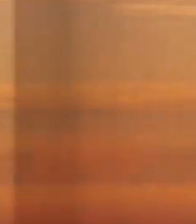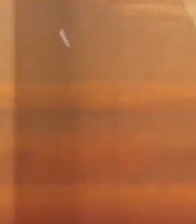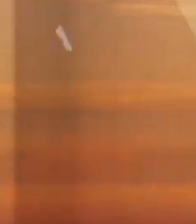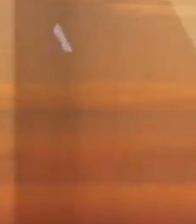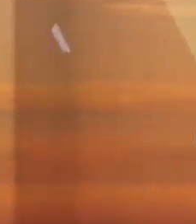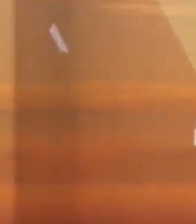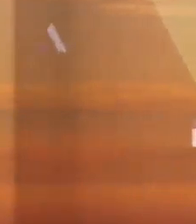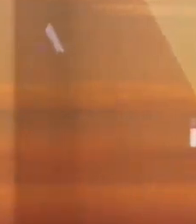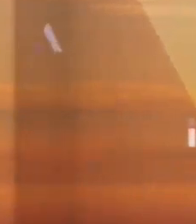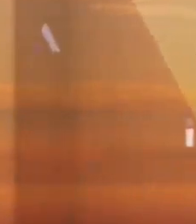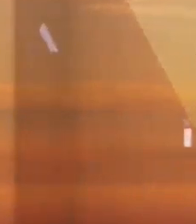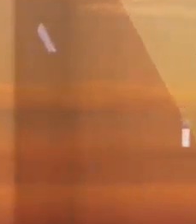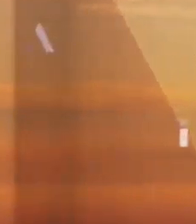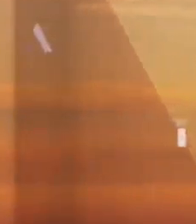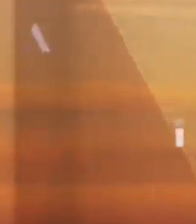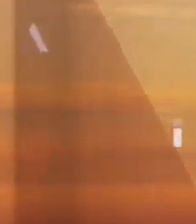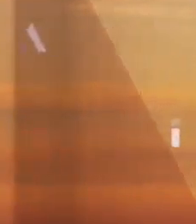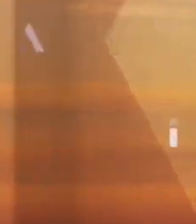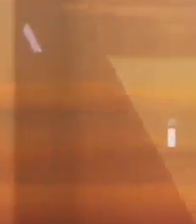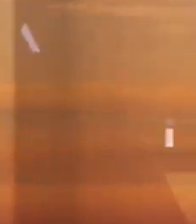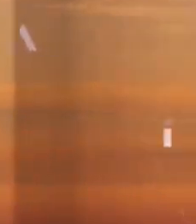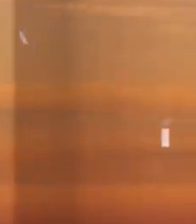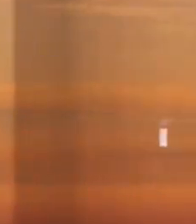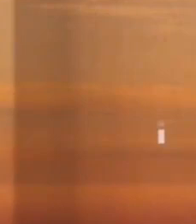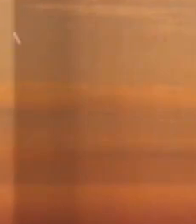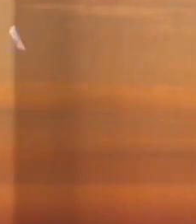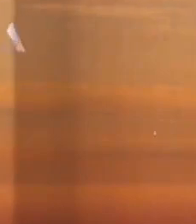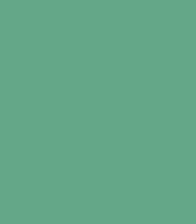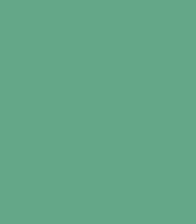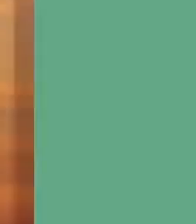que despierte el corazón.